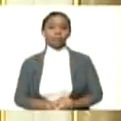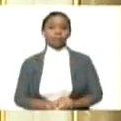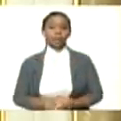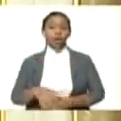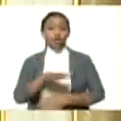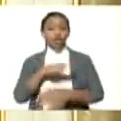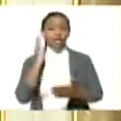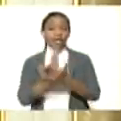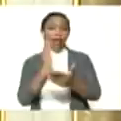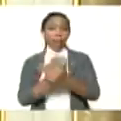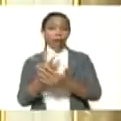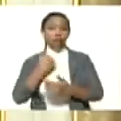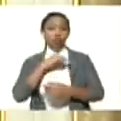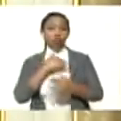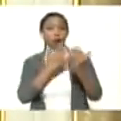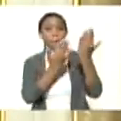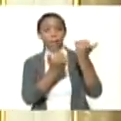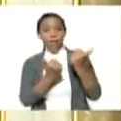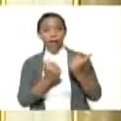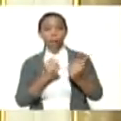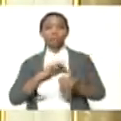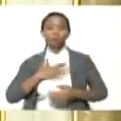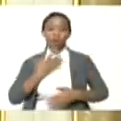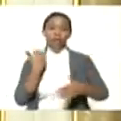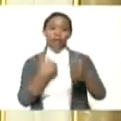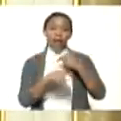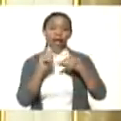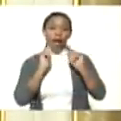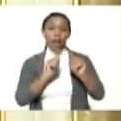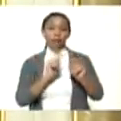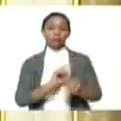donde siempre tuvimos esperanza de poder salir de ella,